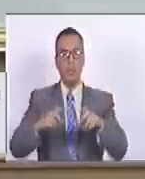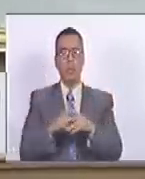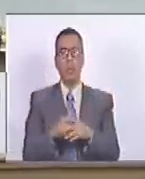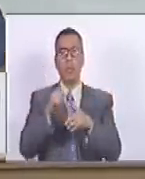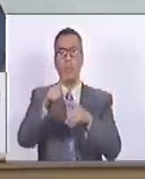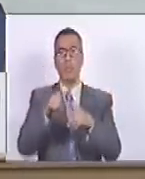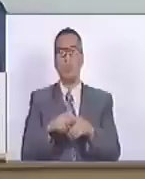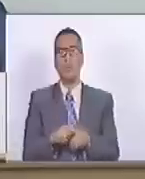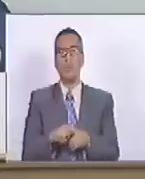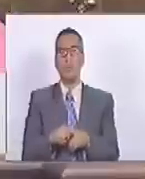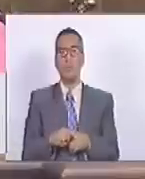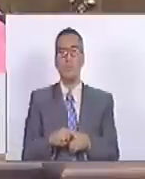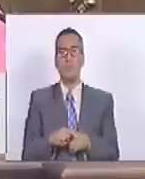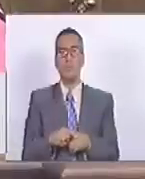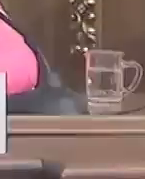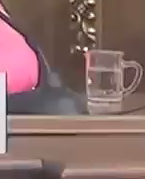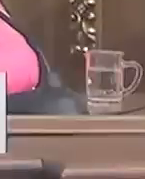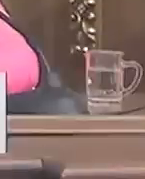acápites y epígrafos.